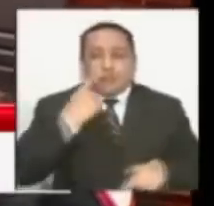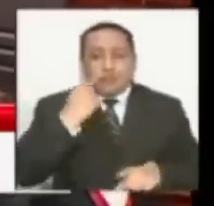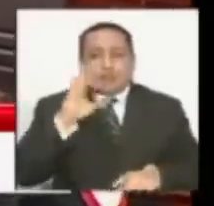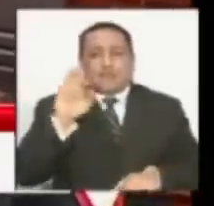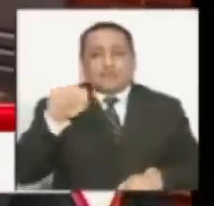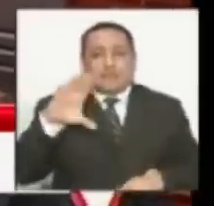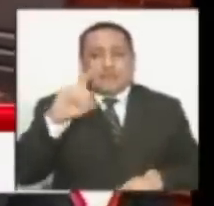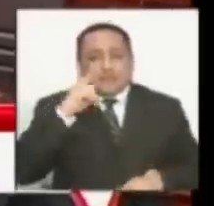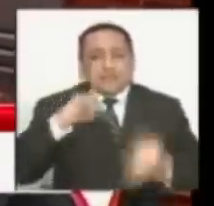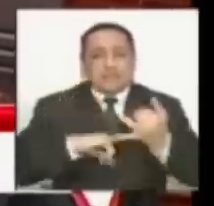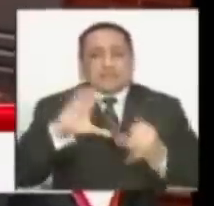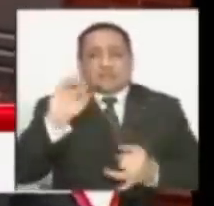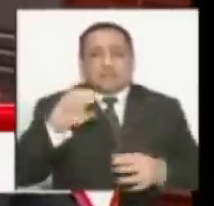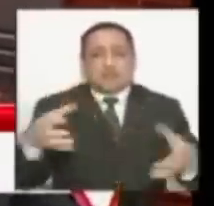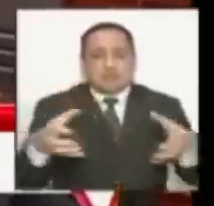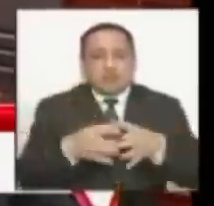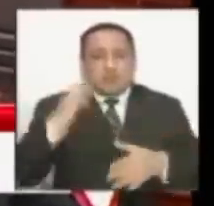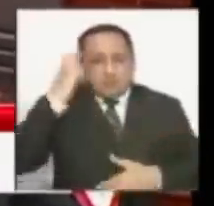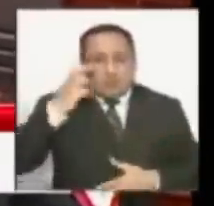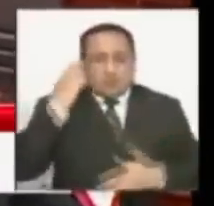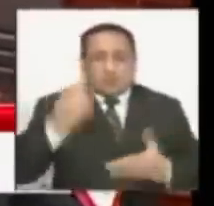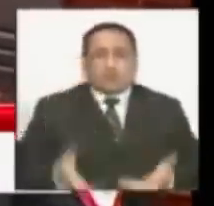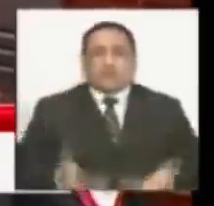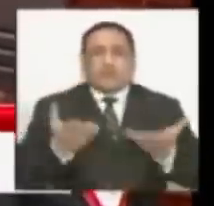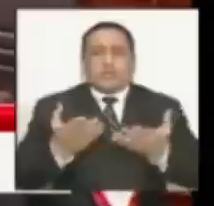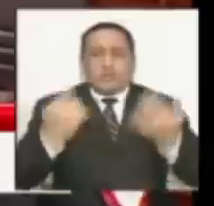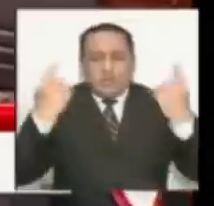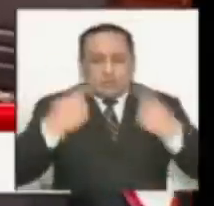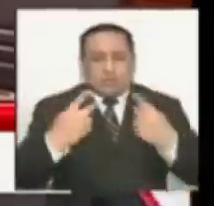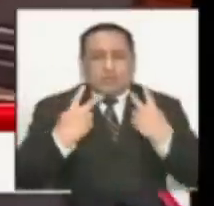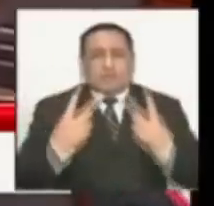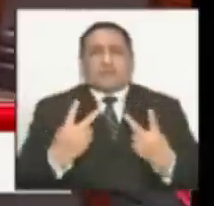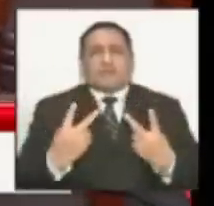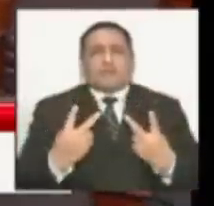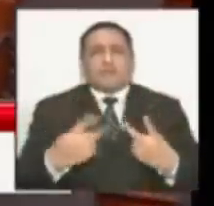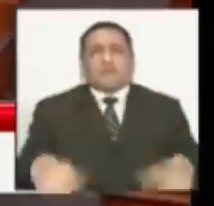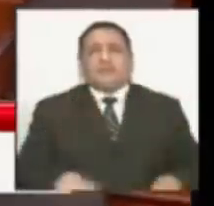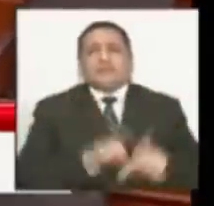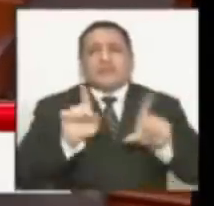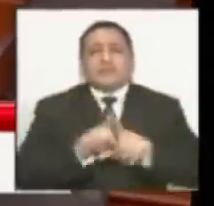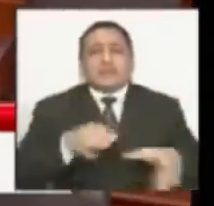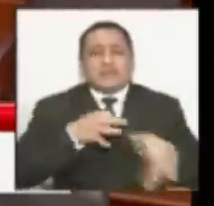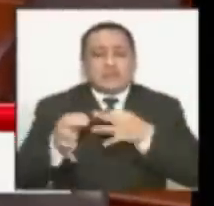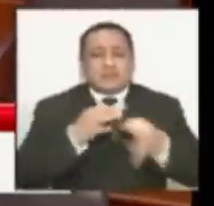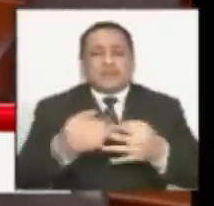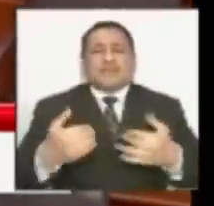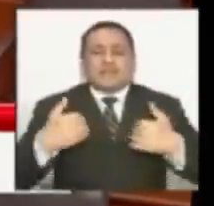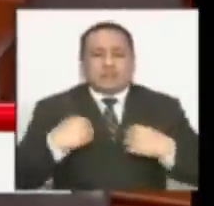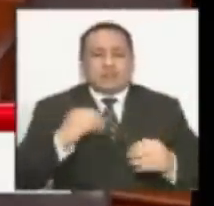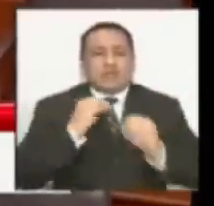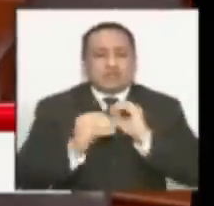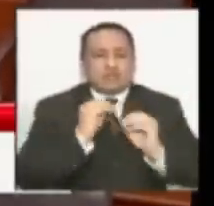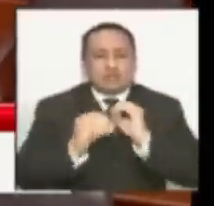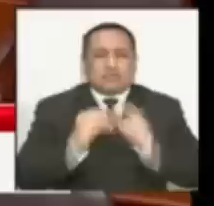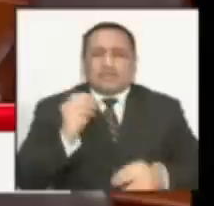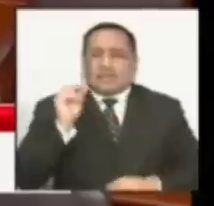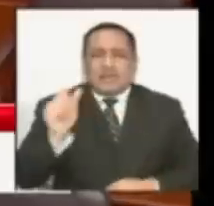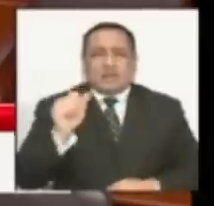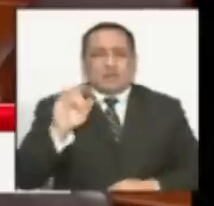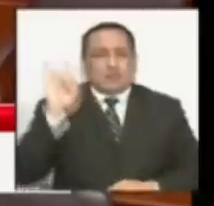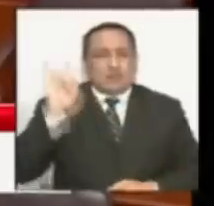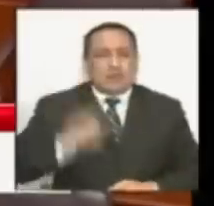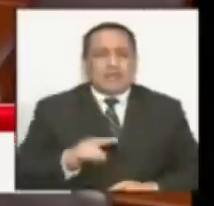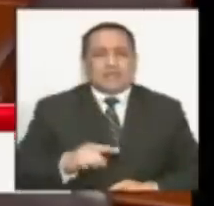Francisco Sagasti, pasea por todo el Congreso siendo saludado por colegas, amigos, invitados